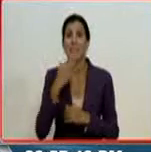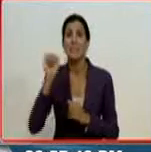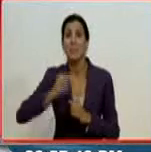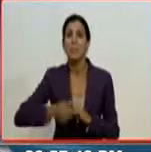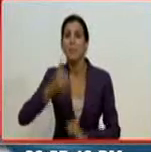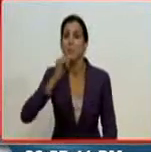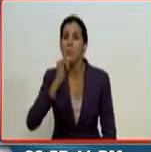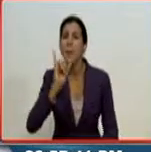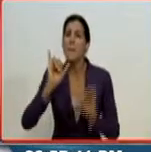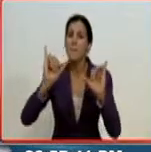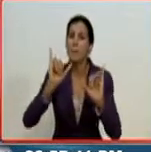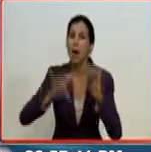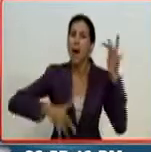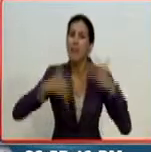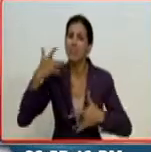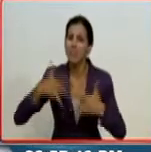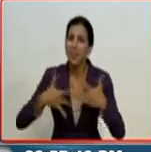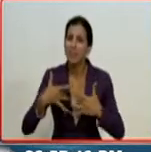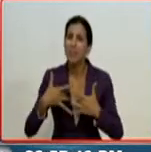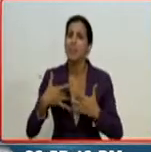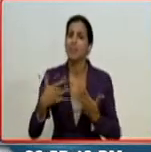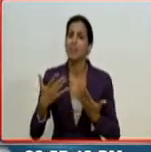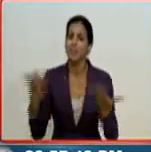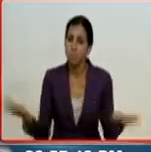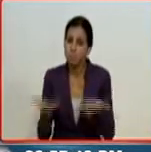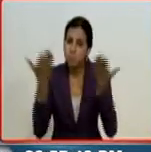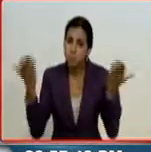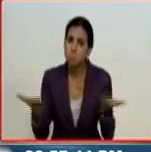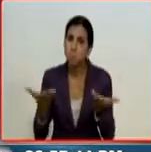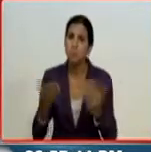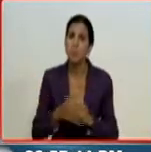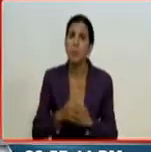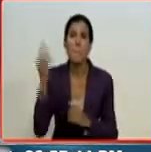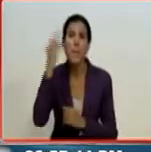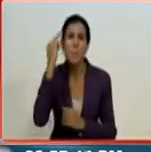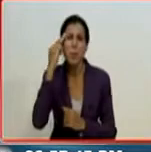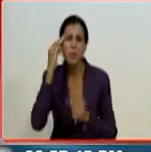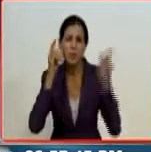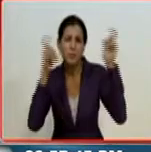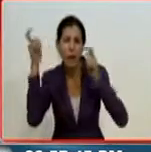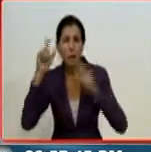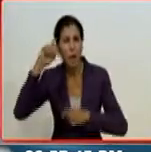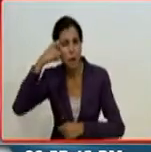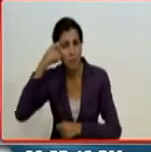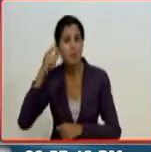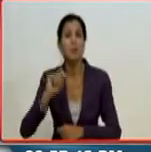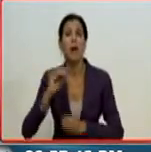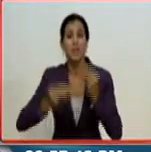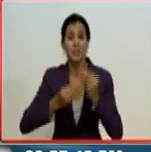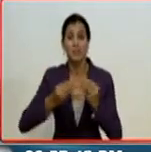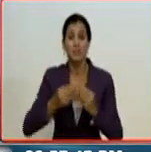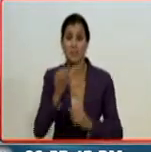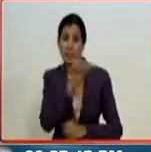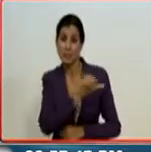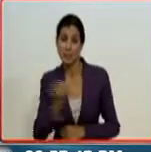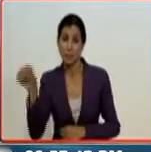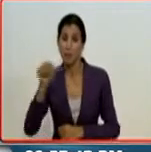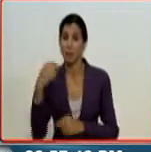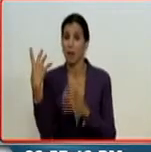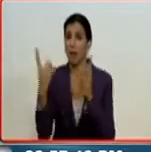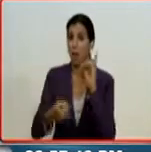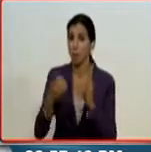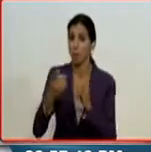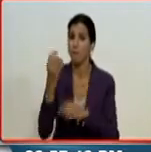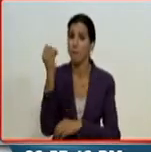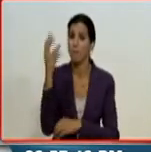Y es que como parte de las actividades para reivindicar el legado inmortal del comandante eterno Hugo Chávez, se realizarán durante esta semana un conjunto de foros